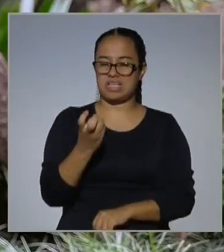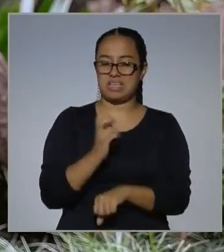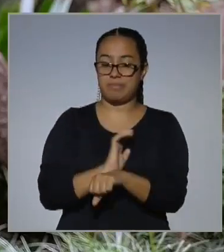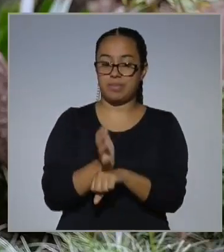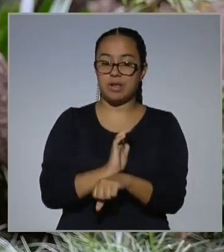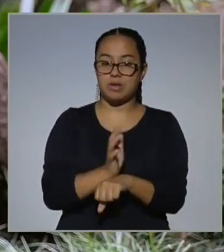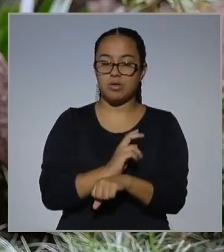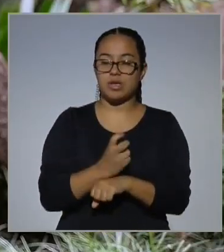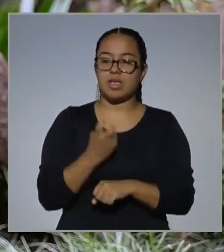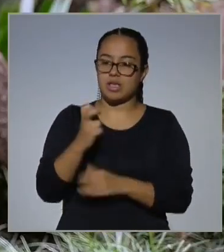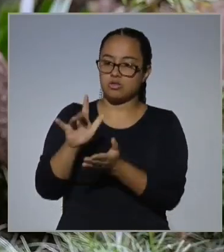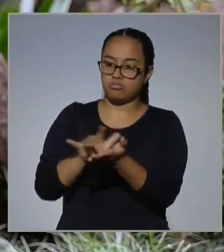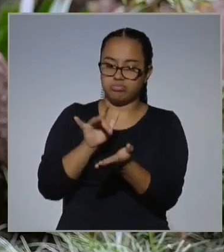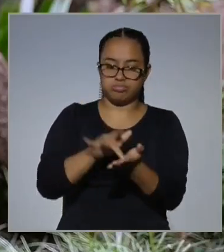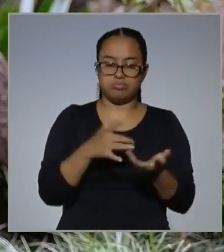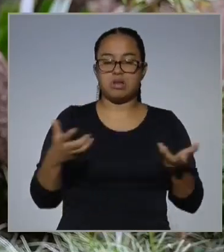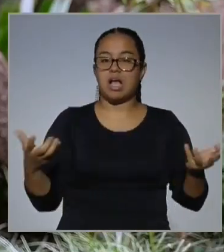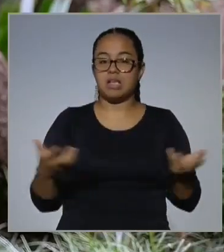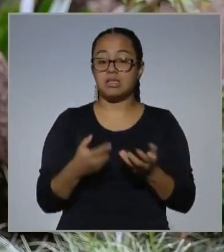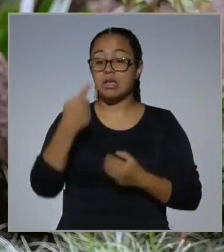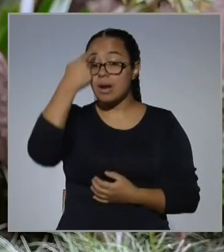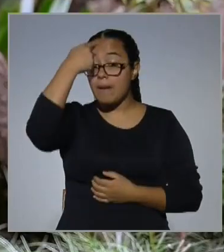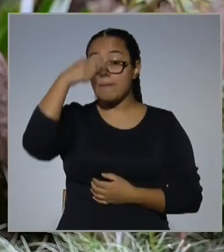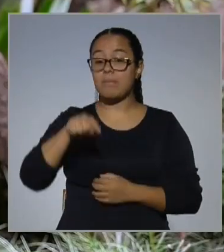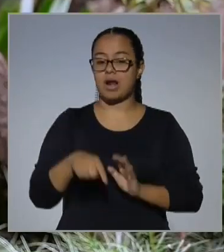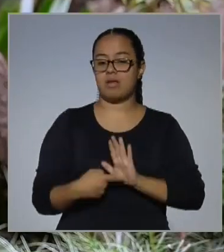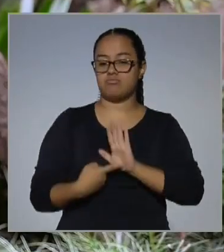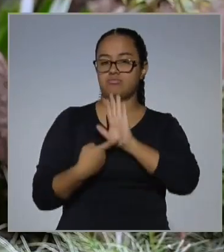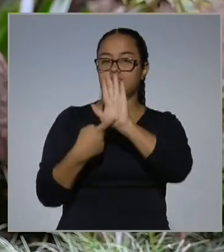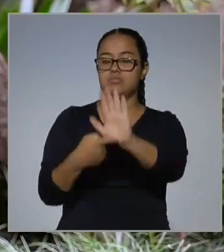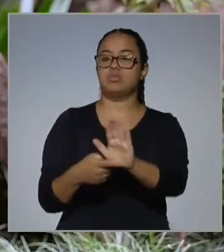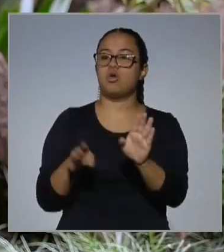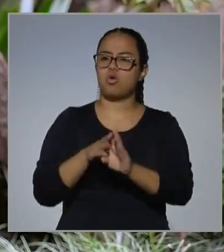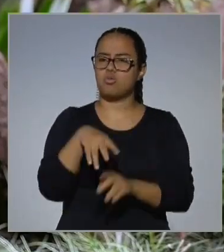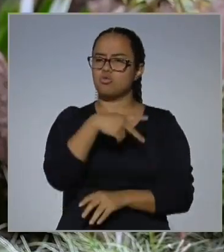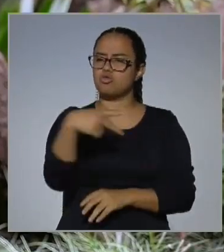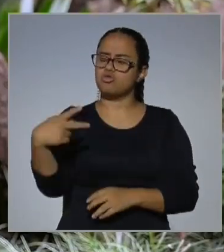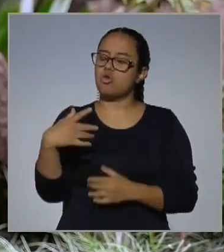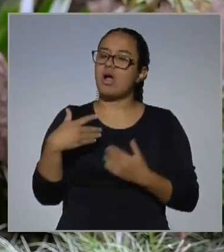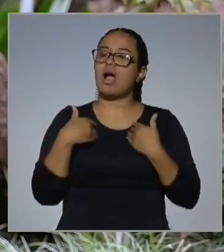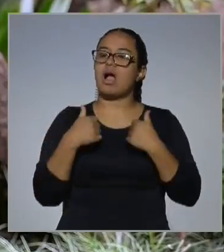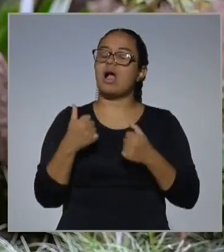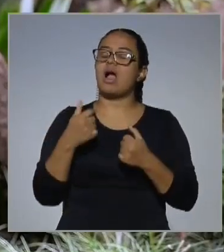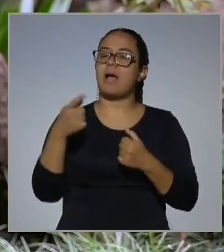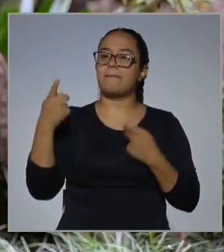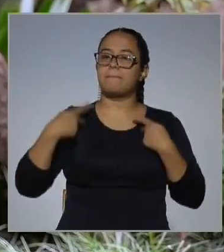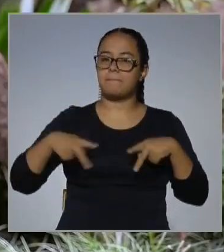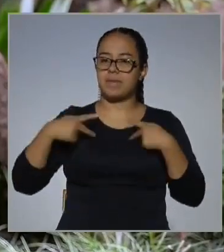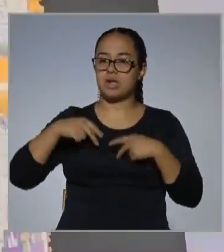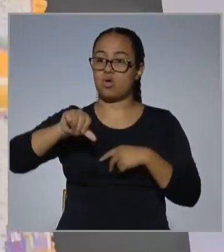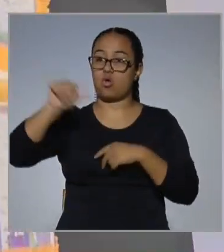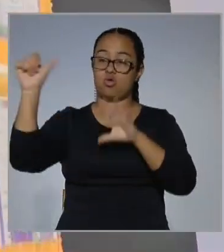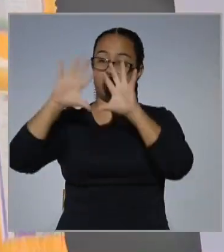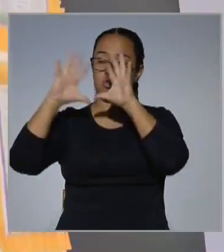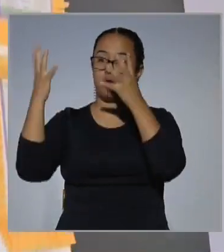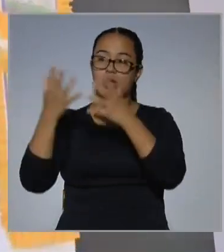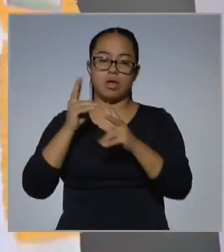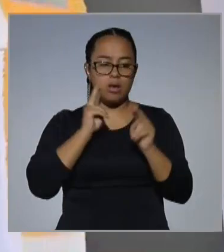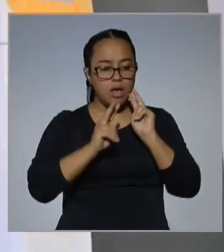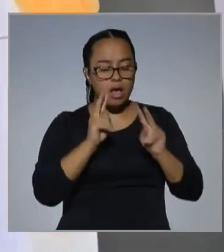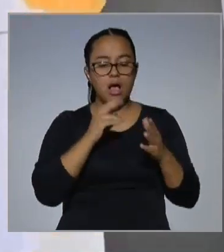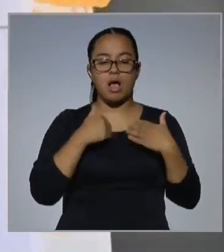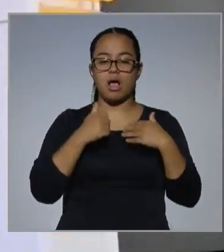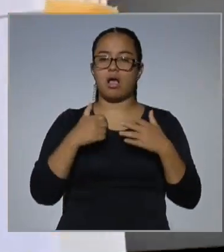manera y se retoman para mostrarlas ya con una interpretación distinta al público en el mundo. Este